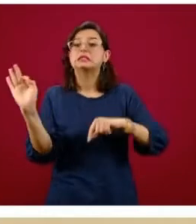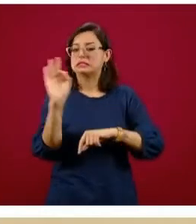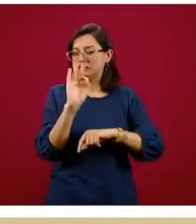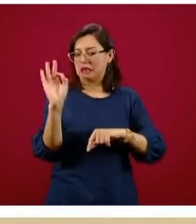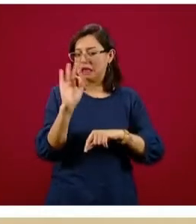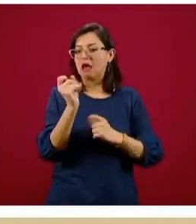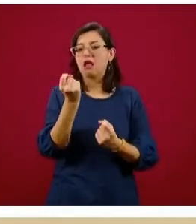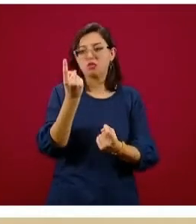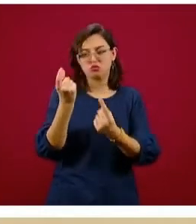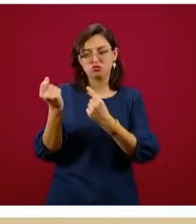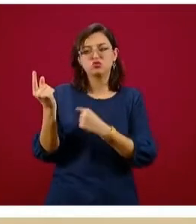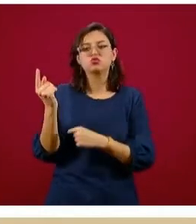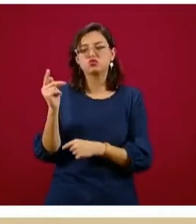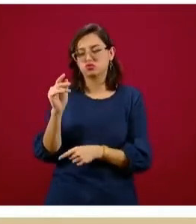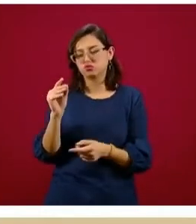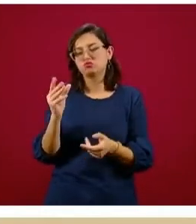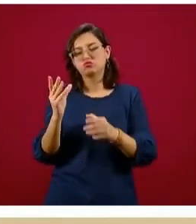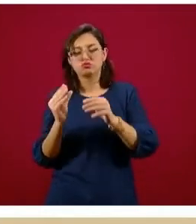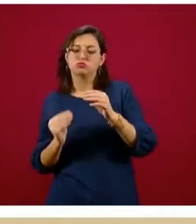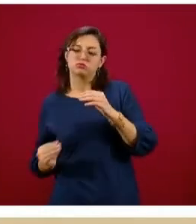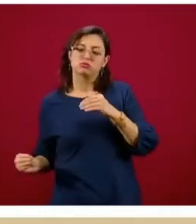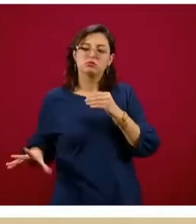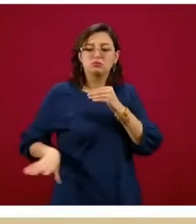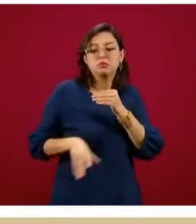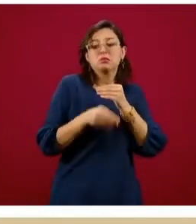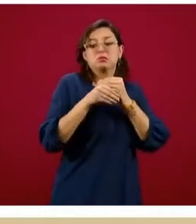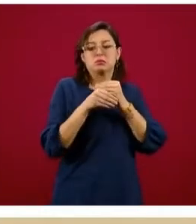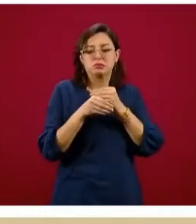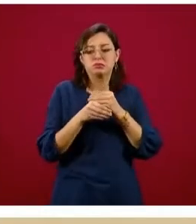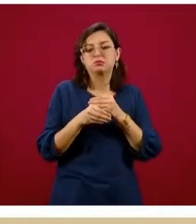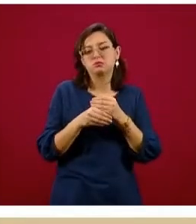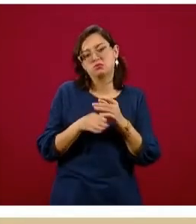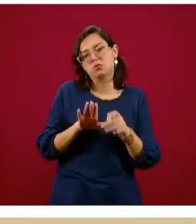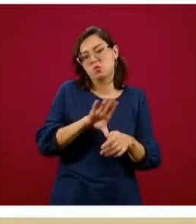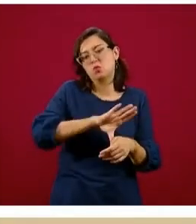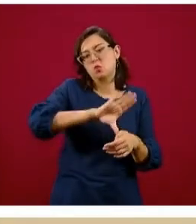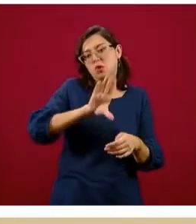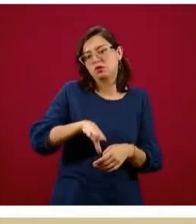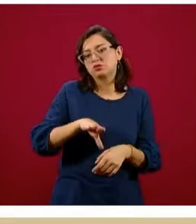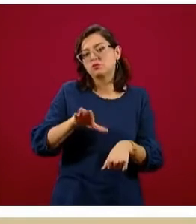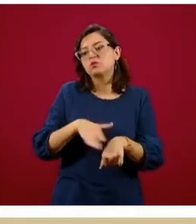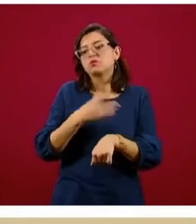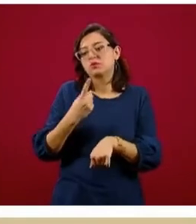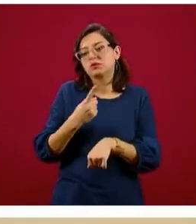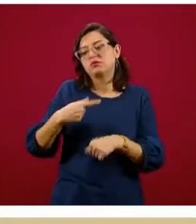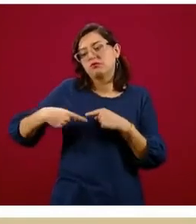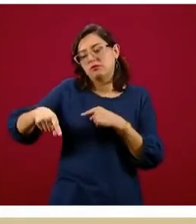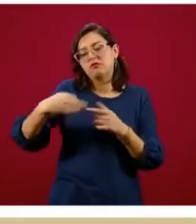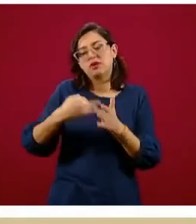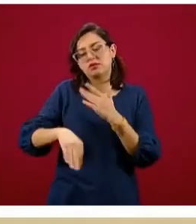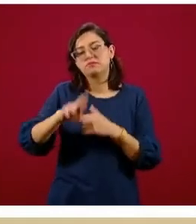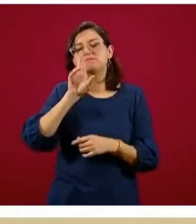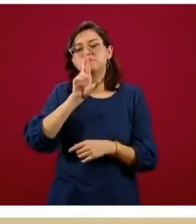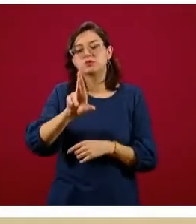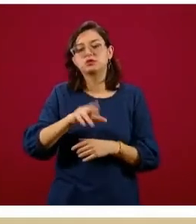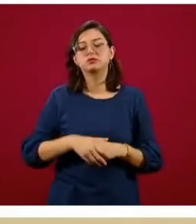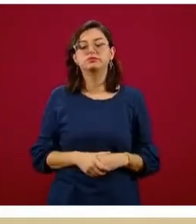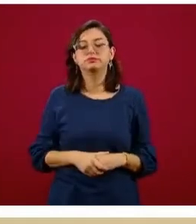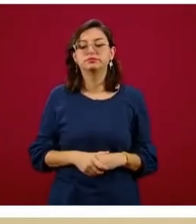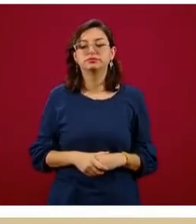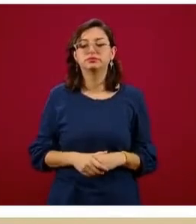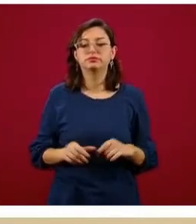que todavía ocurran más defunciones o se confirmen más defunciones de las que ya ocurrieron. En la